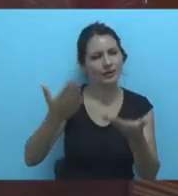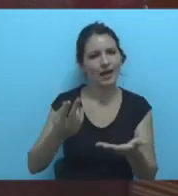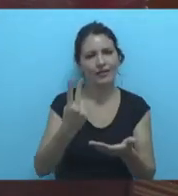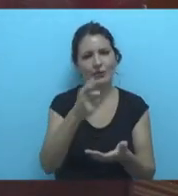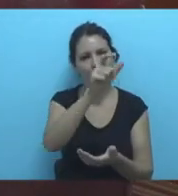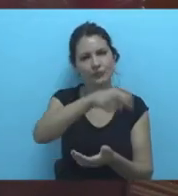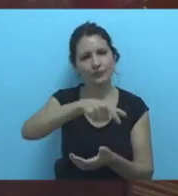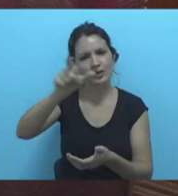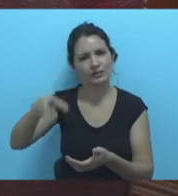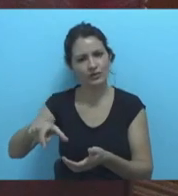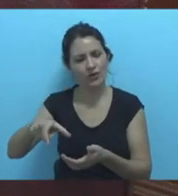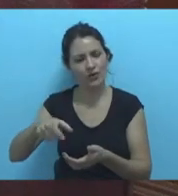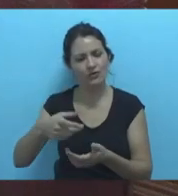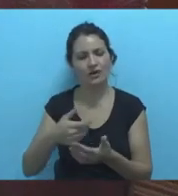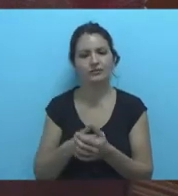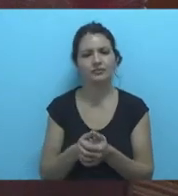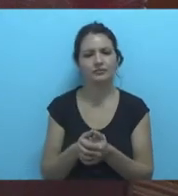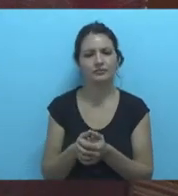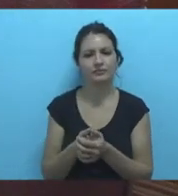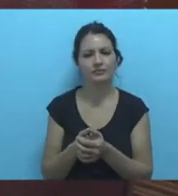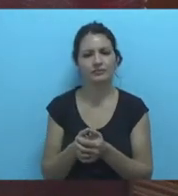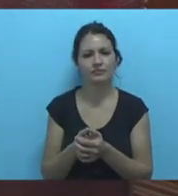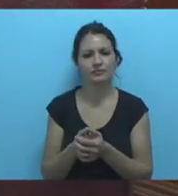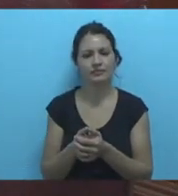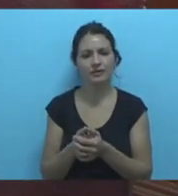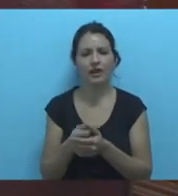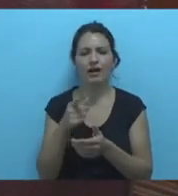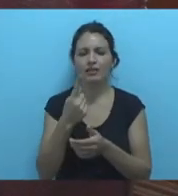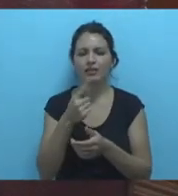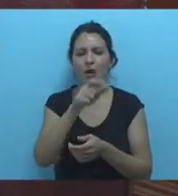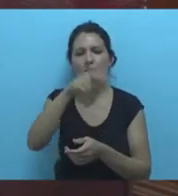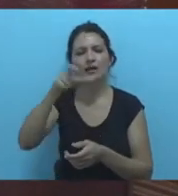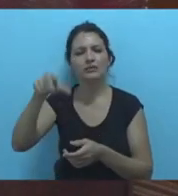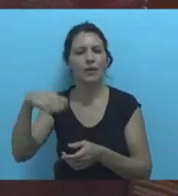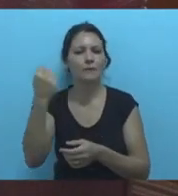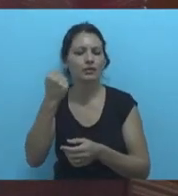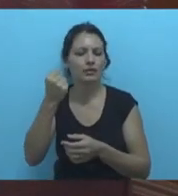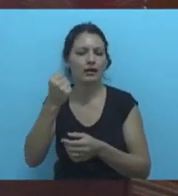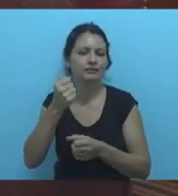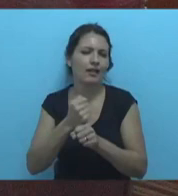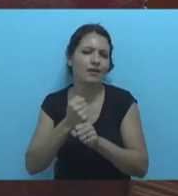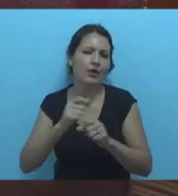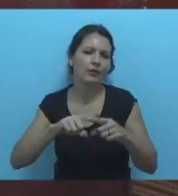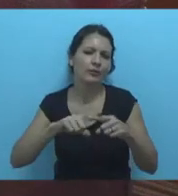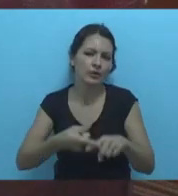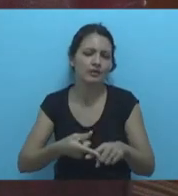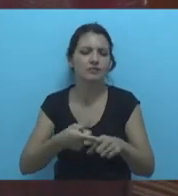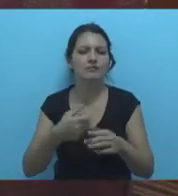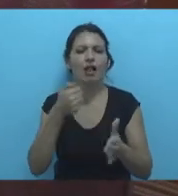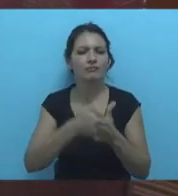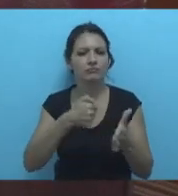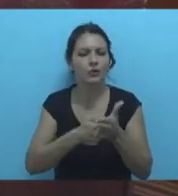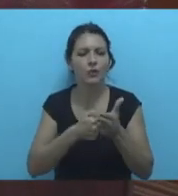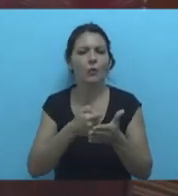estas dos personalidades de la política santafesina, pero fundamentalmente de la militancia y de la reivindicación de los derechos de